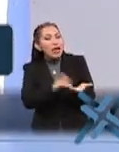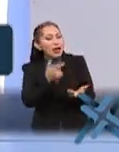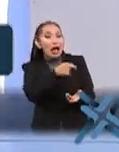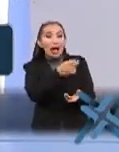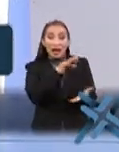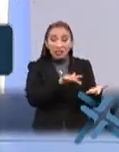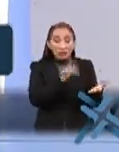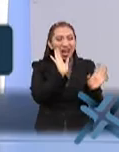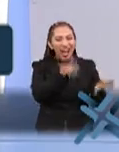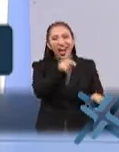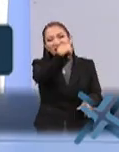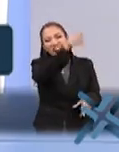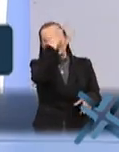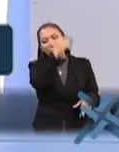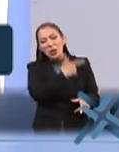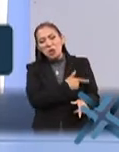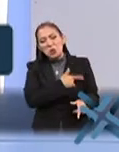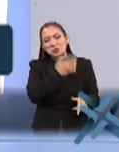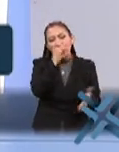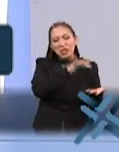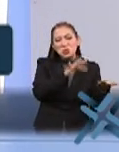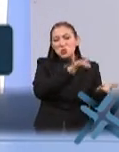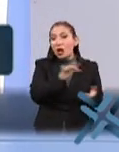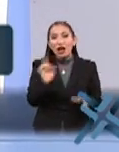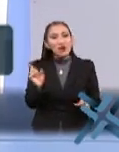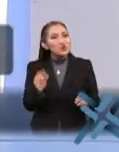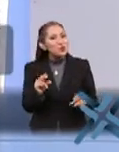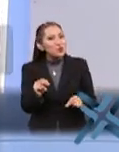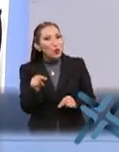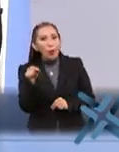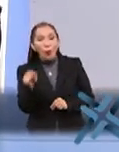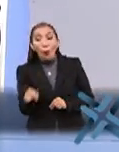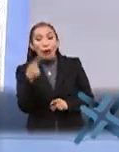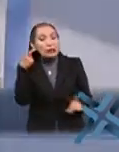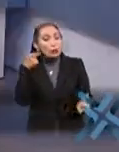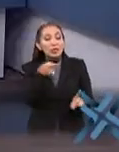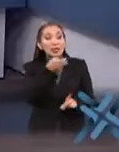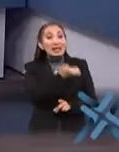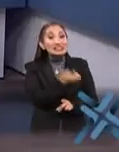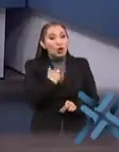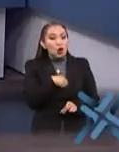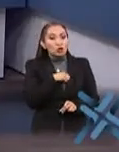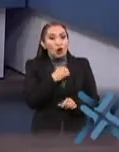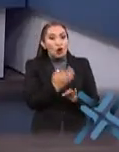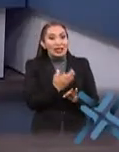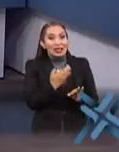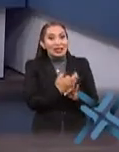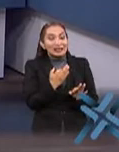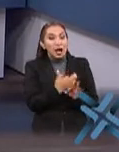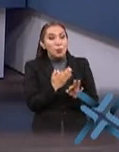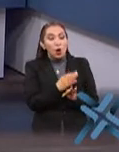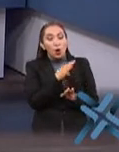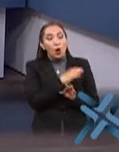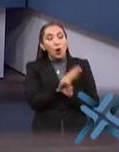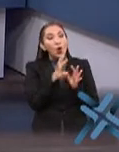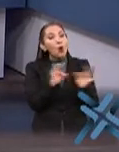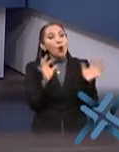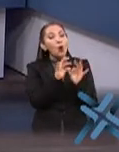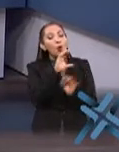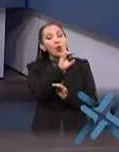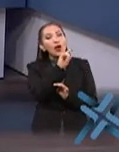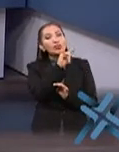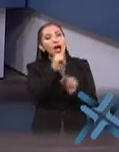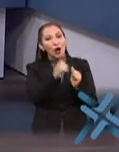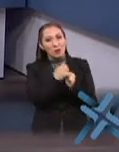encuentran ocio, diversión, conocimiento en la lectura. Y el propósito que tenemos en Cuenta Conmigo es precisamente acercarnos a